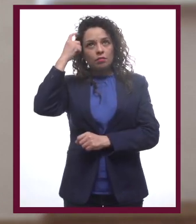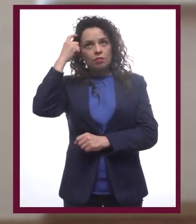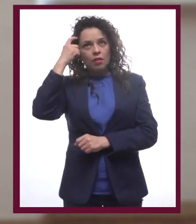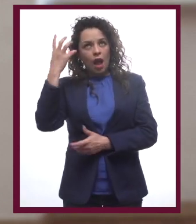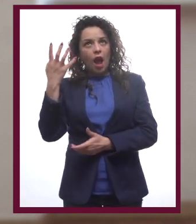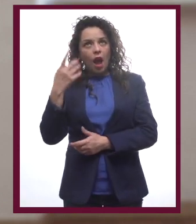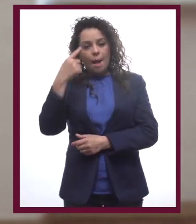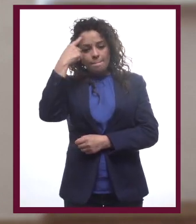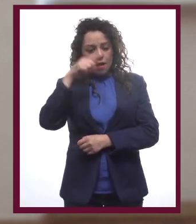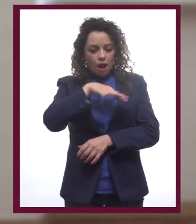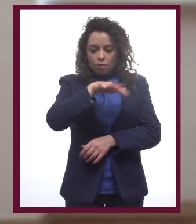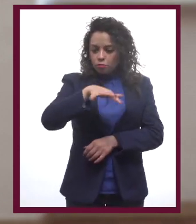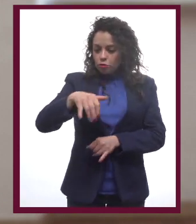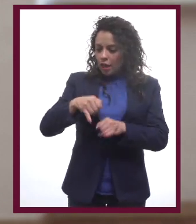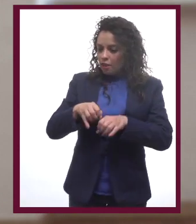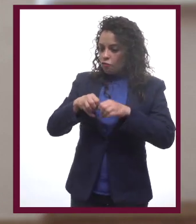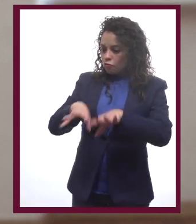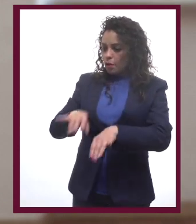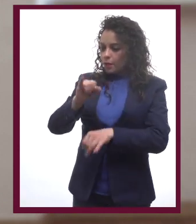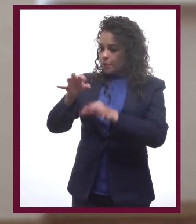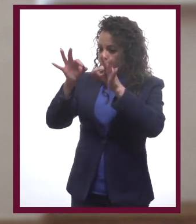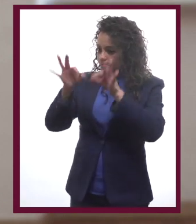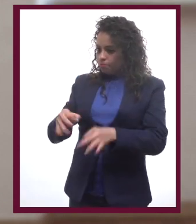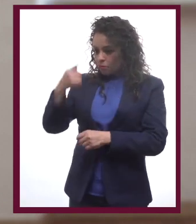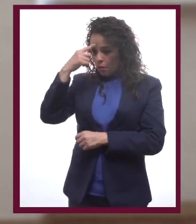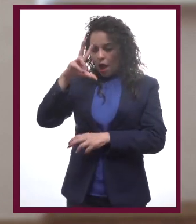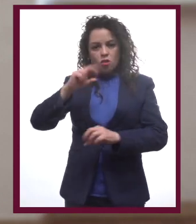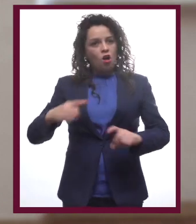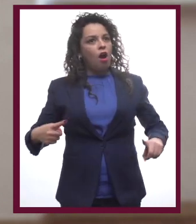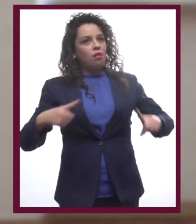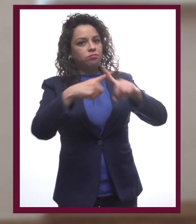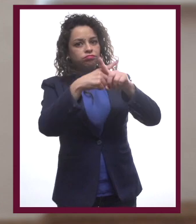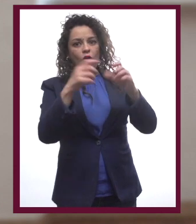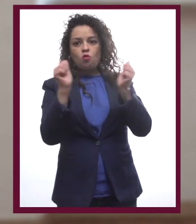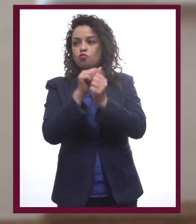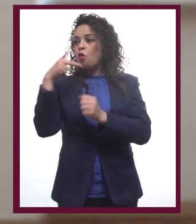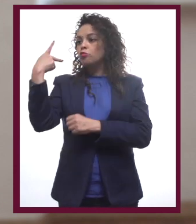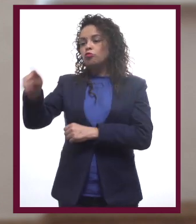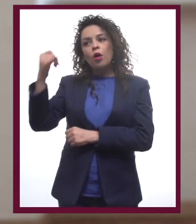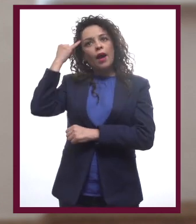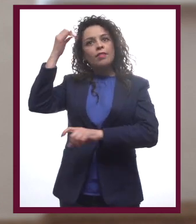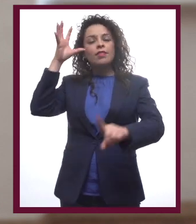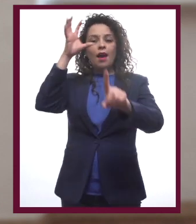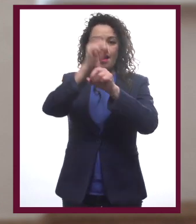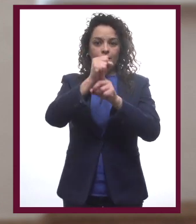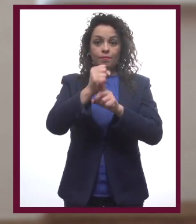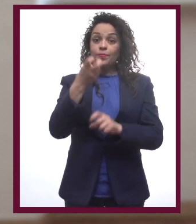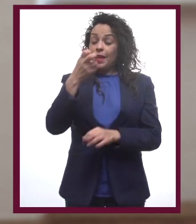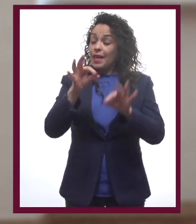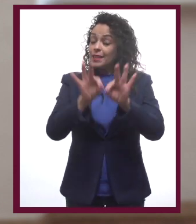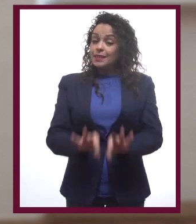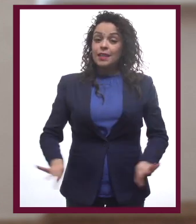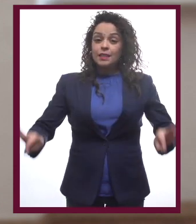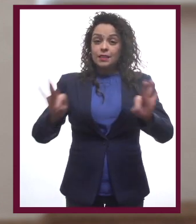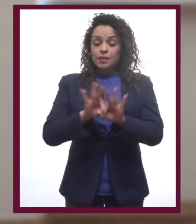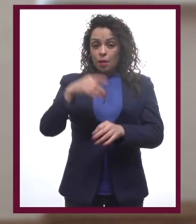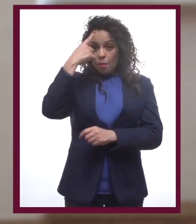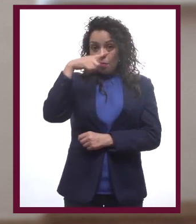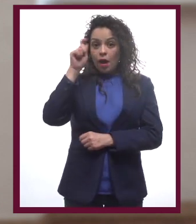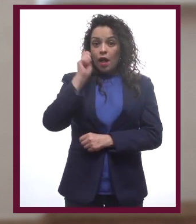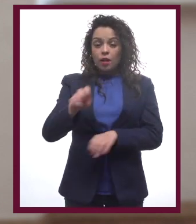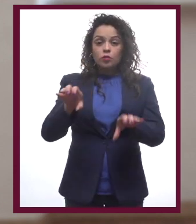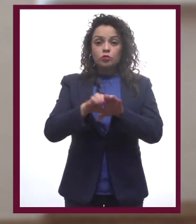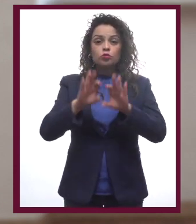intelectuales para buscar información que confirme y no contradiga sus metas. La motivación es, pues, un factor